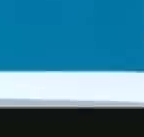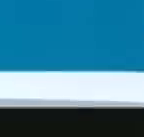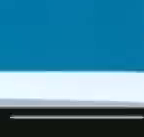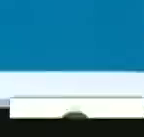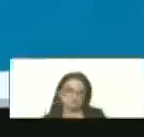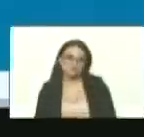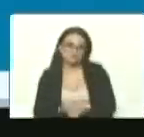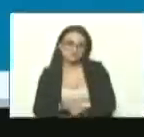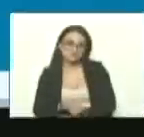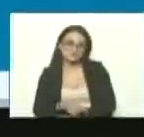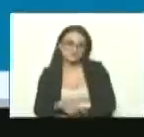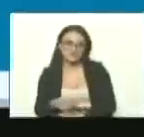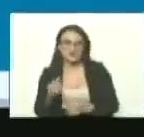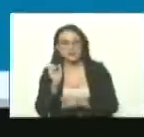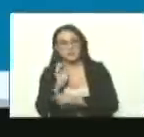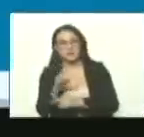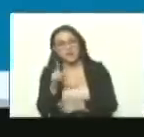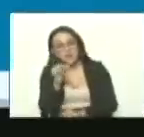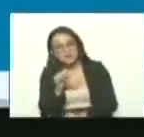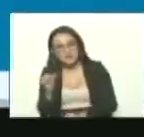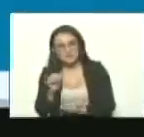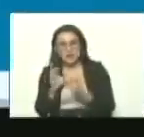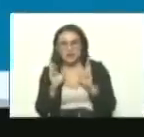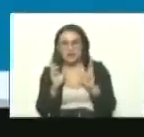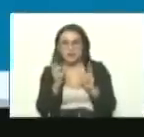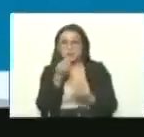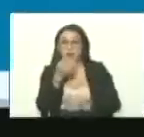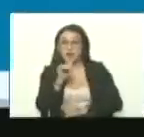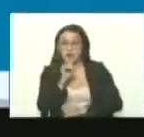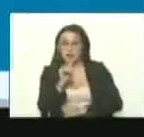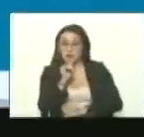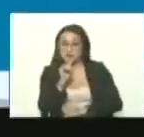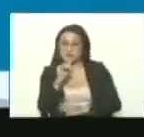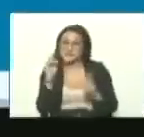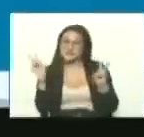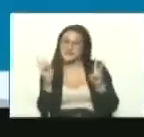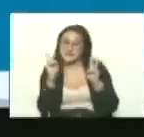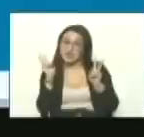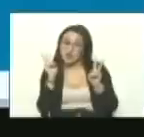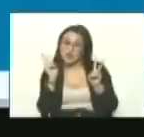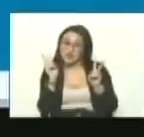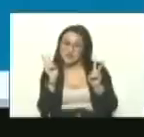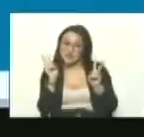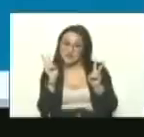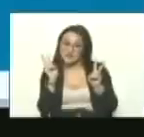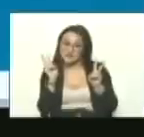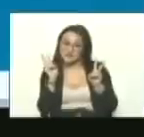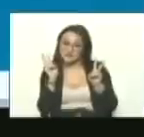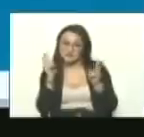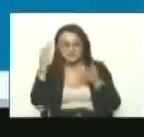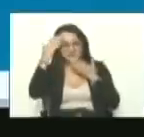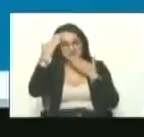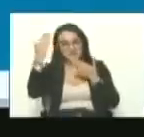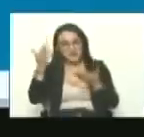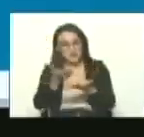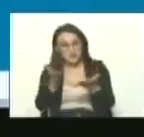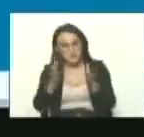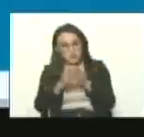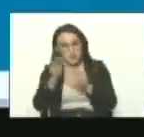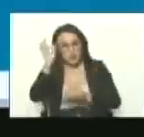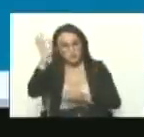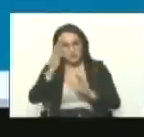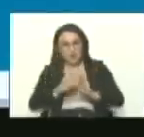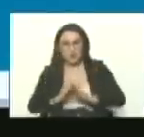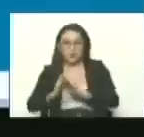enviando y además dentro de una semana quiero ya buenas noticias de victorias tempranas. Dame el saludo a todos esos consejos